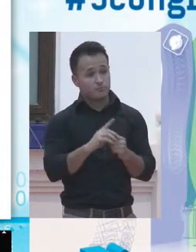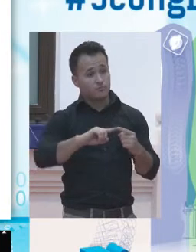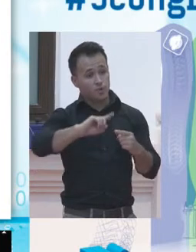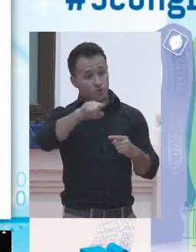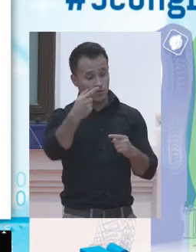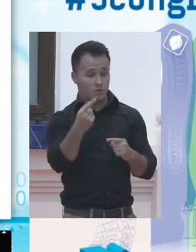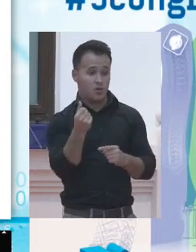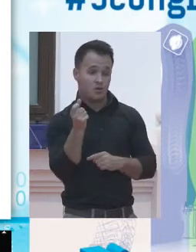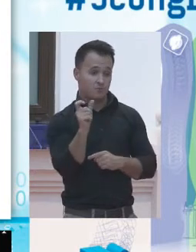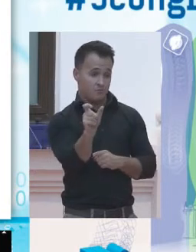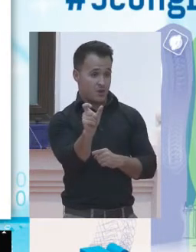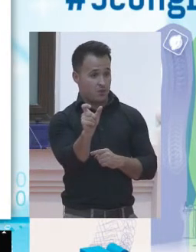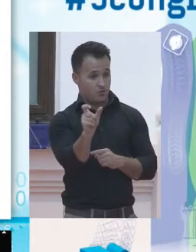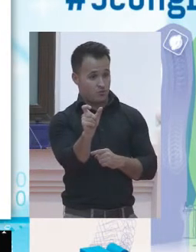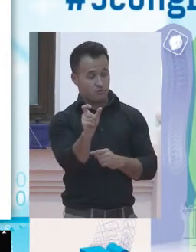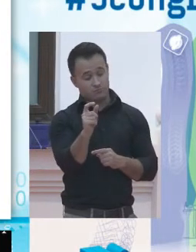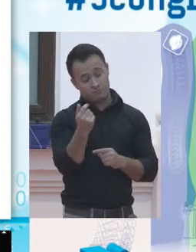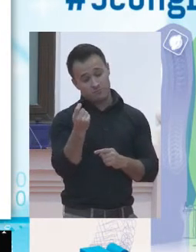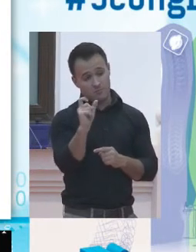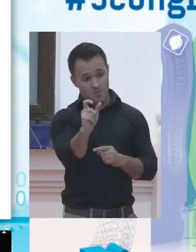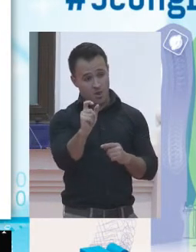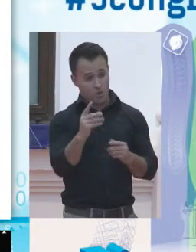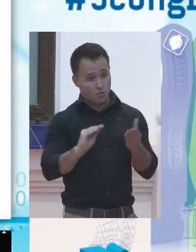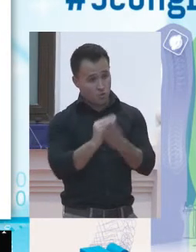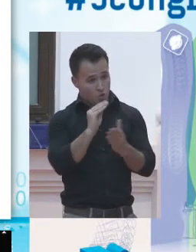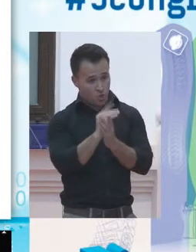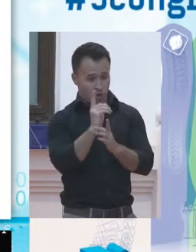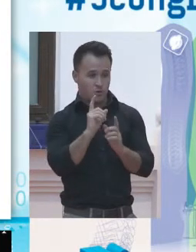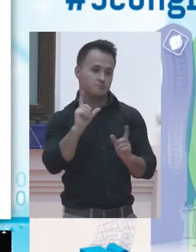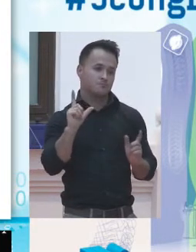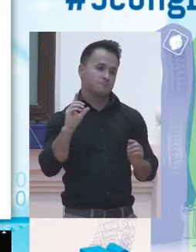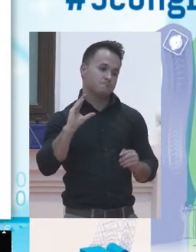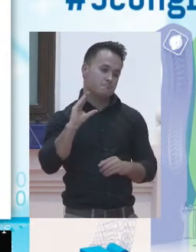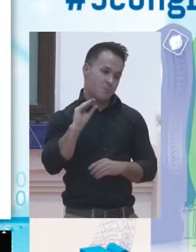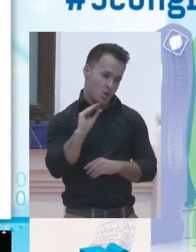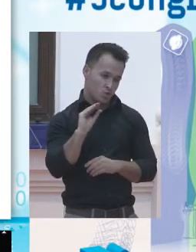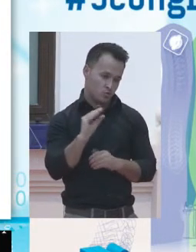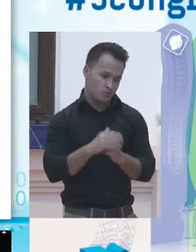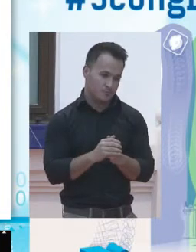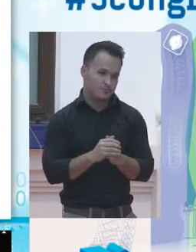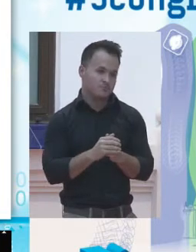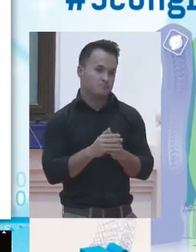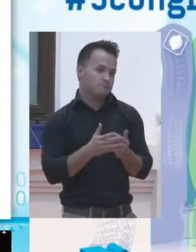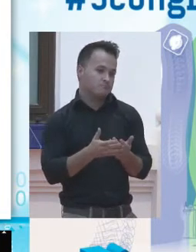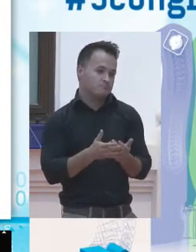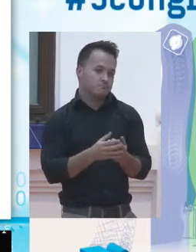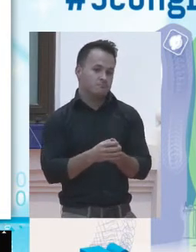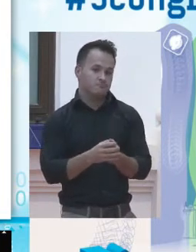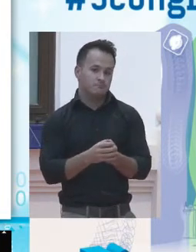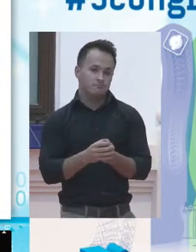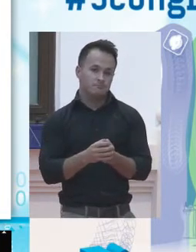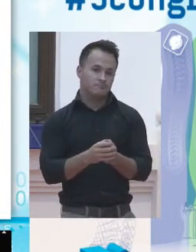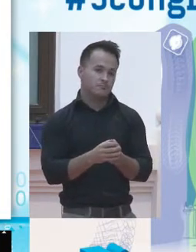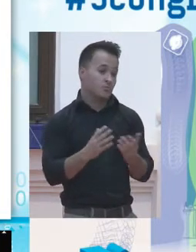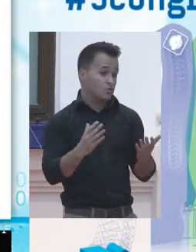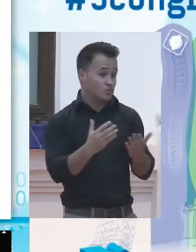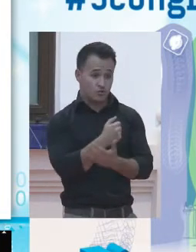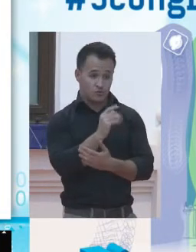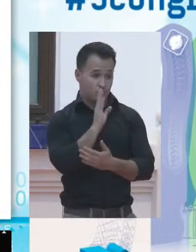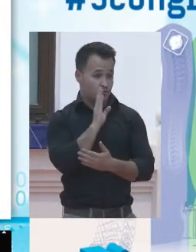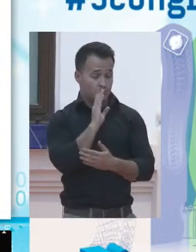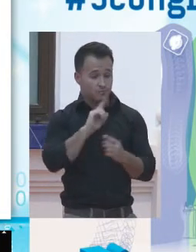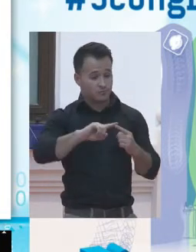costes de producción en aprovisionamiento, menos gasto energético, menos mantenimiento, menos papel, es decir, en ahorro. Y todo eso